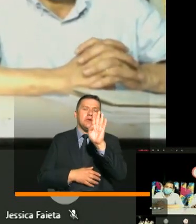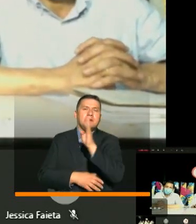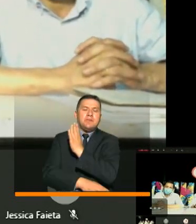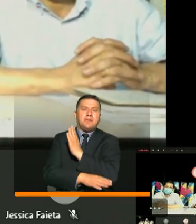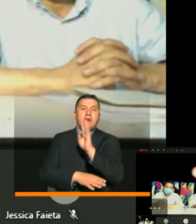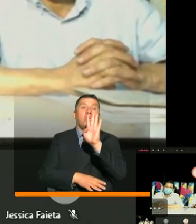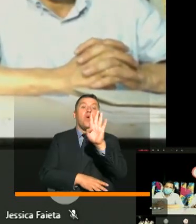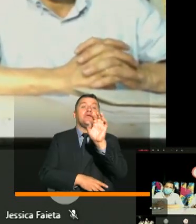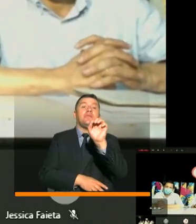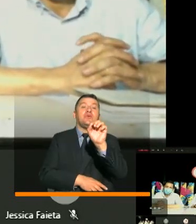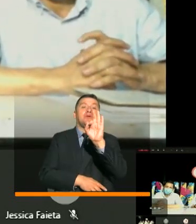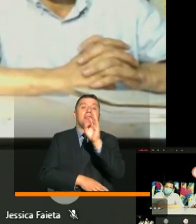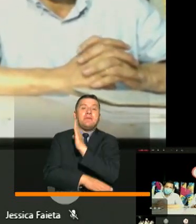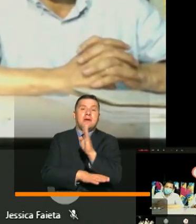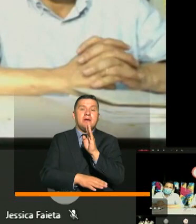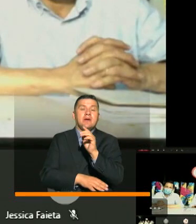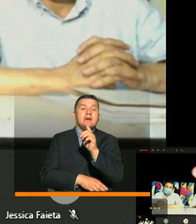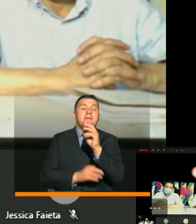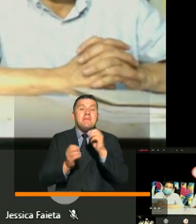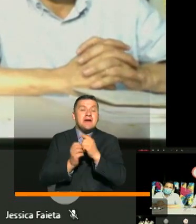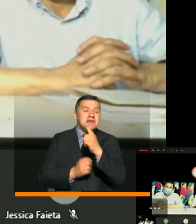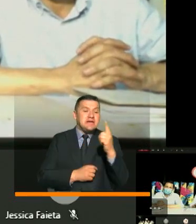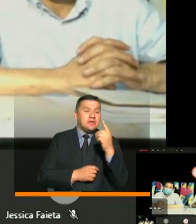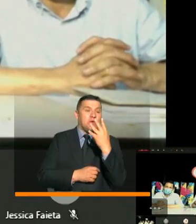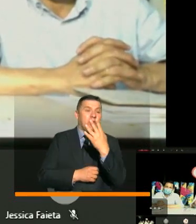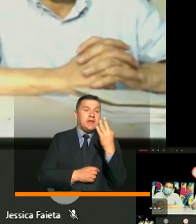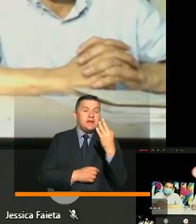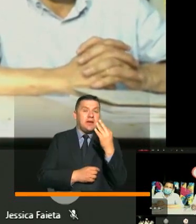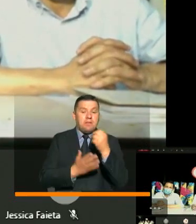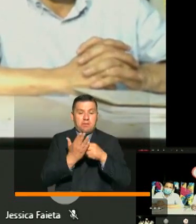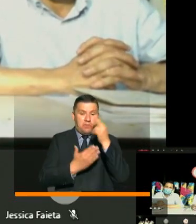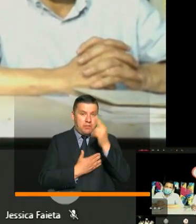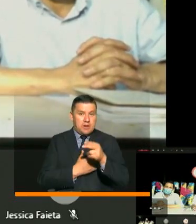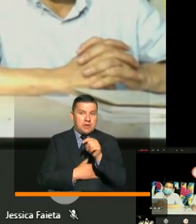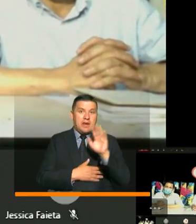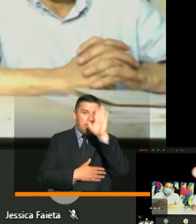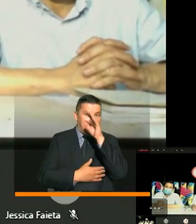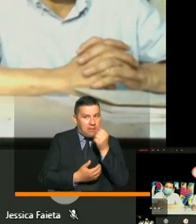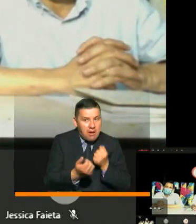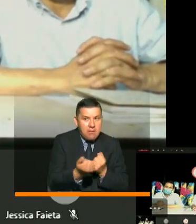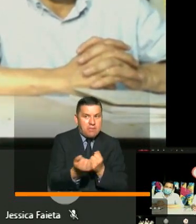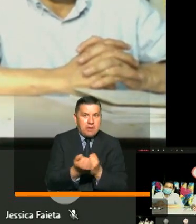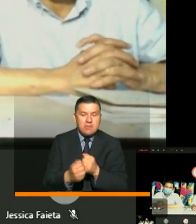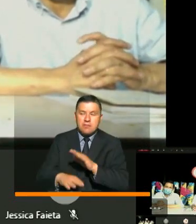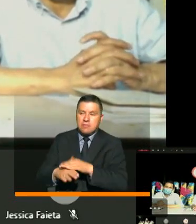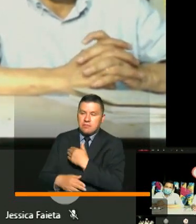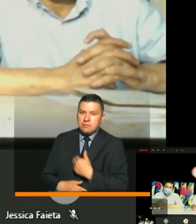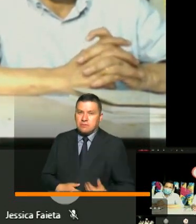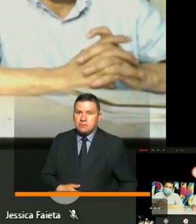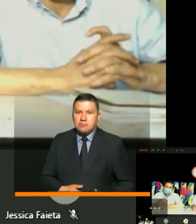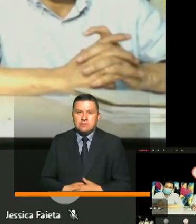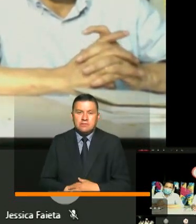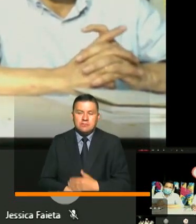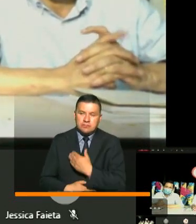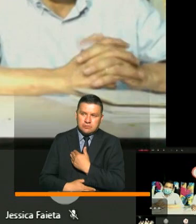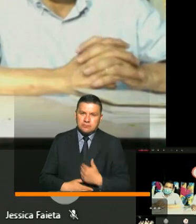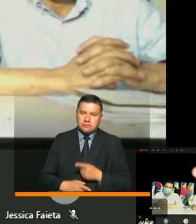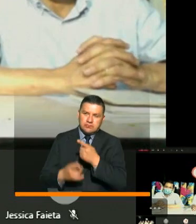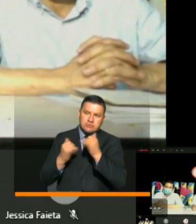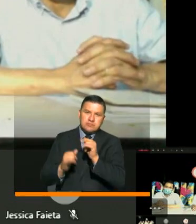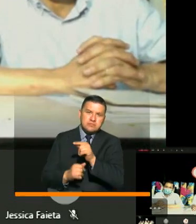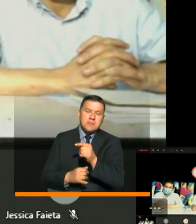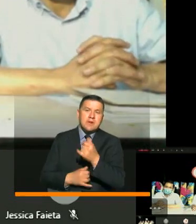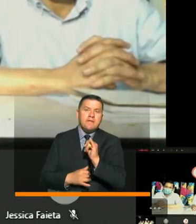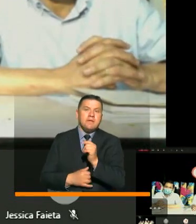de pesos en 194 proyectos que serán los que le dejaremos a este departamento, señor presidente. Presidente, para